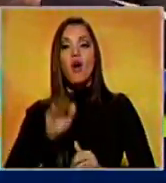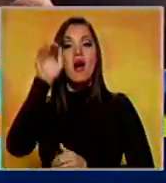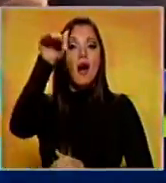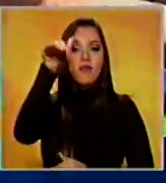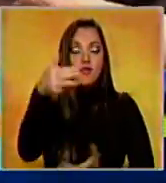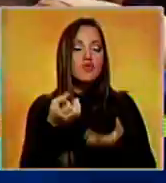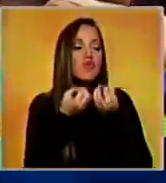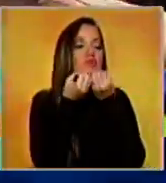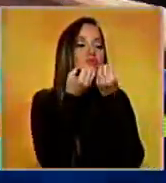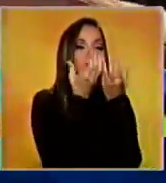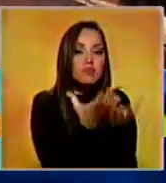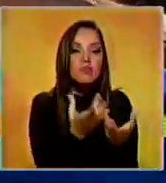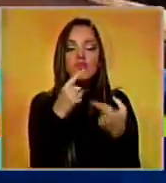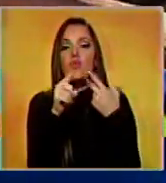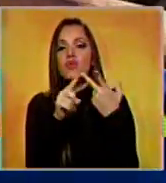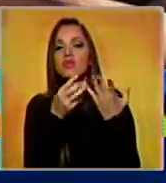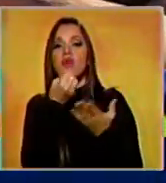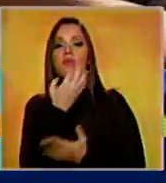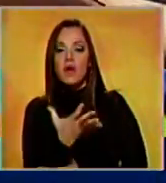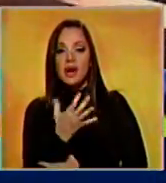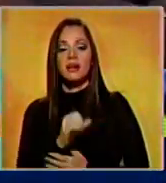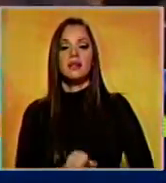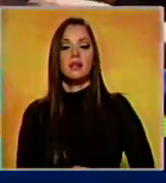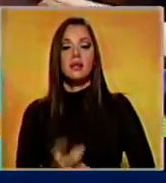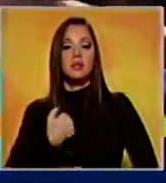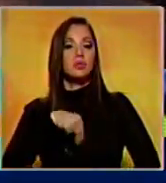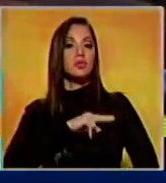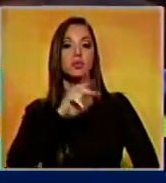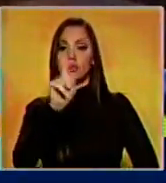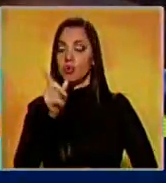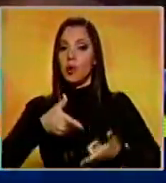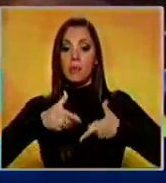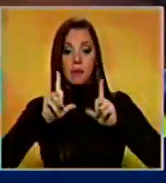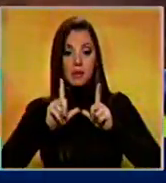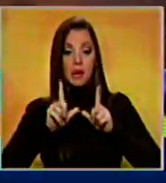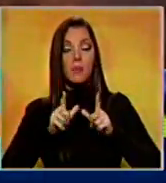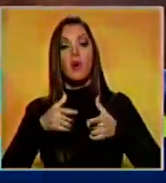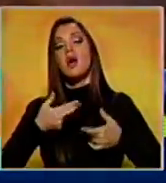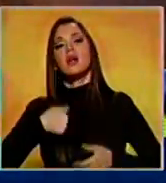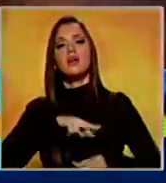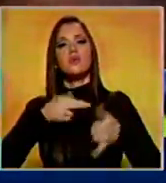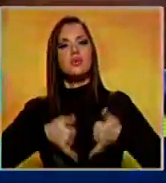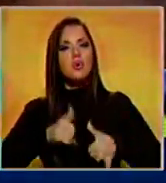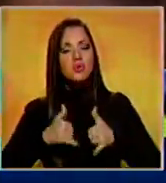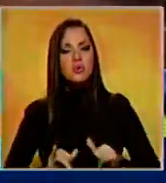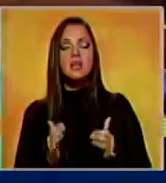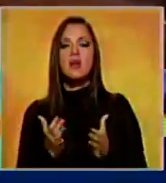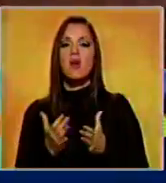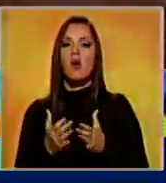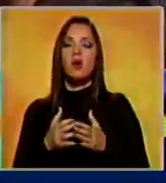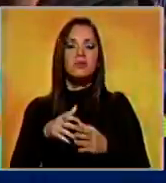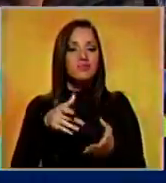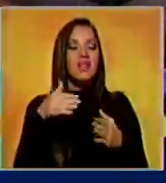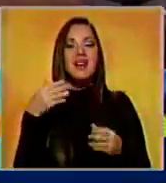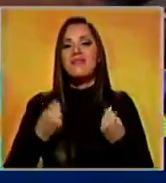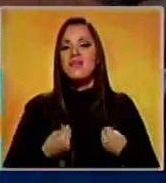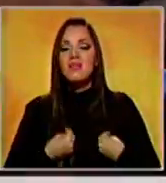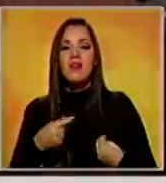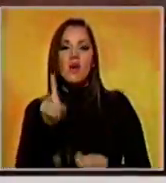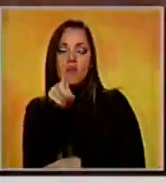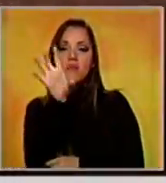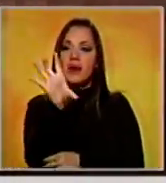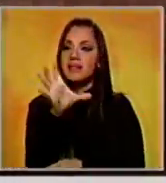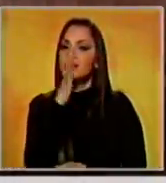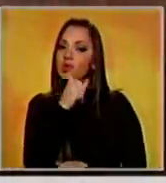de oportunidad. Nosotros no vamos a permitir que nuestros hijos crezcan en un país de oscuridad, de violencia, de escasez. Pase lo que